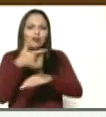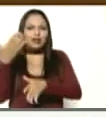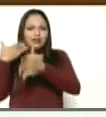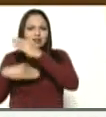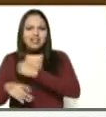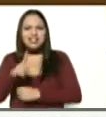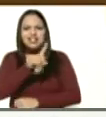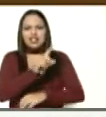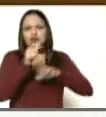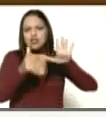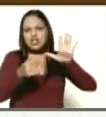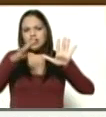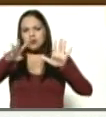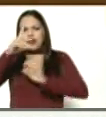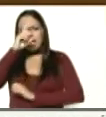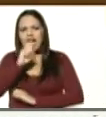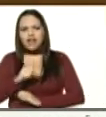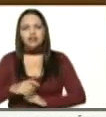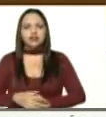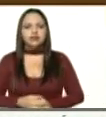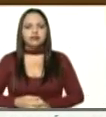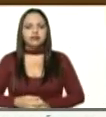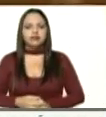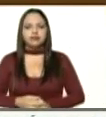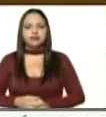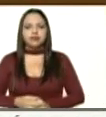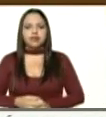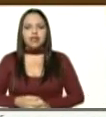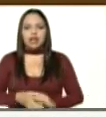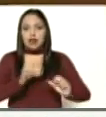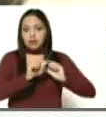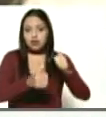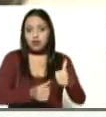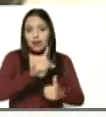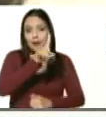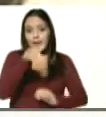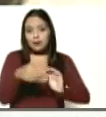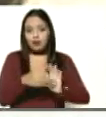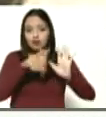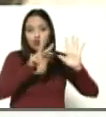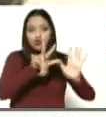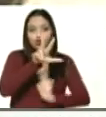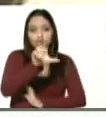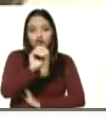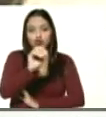169 años duró, desde 1830 hasta